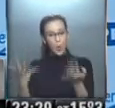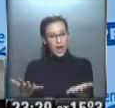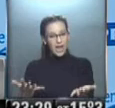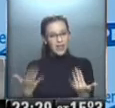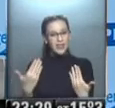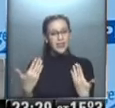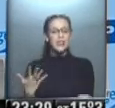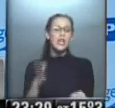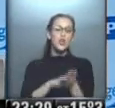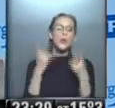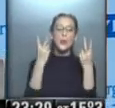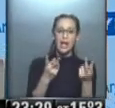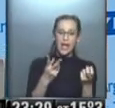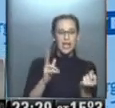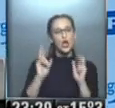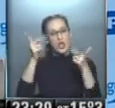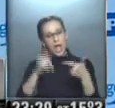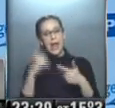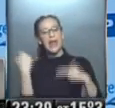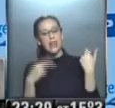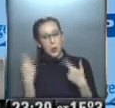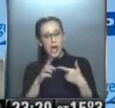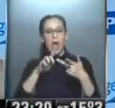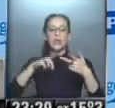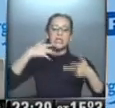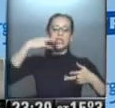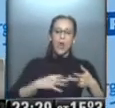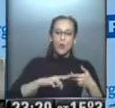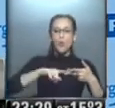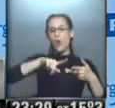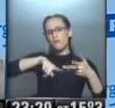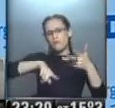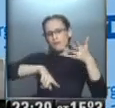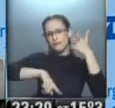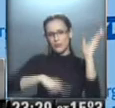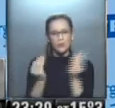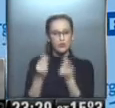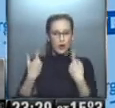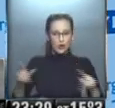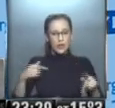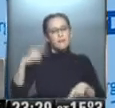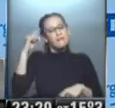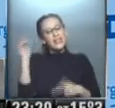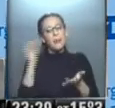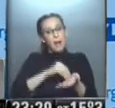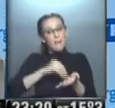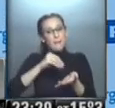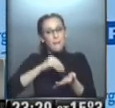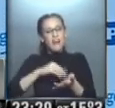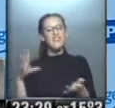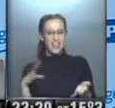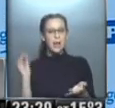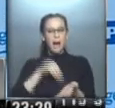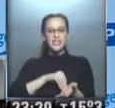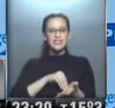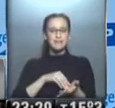tienen que ver con el viaje. Hoteles, restaurantes, seguros, y bueno, estamos pensando una serie de cosas que todavía están en la